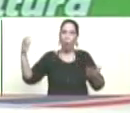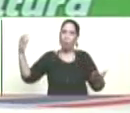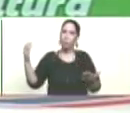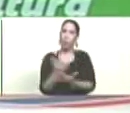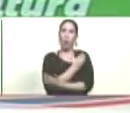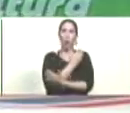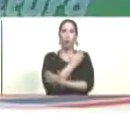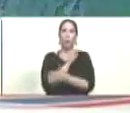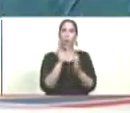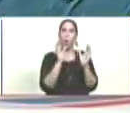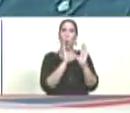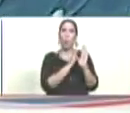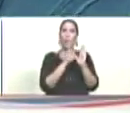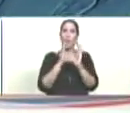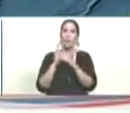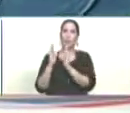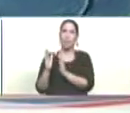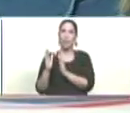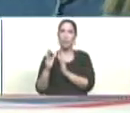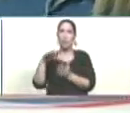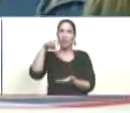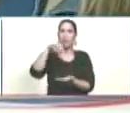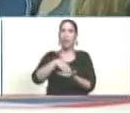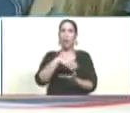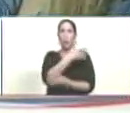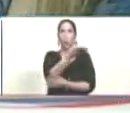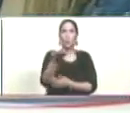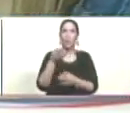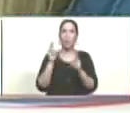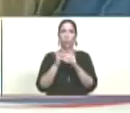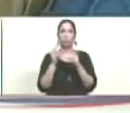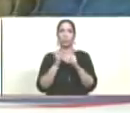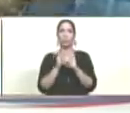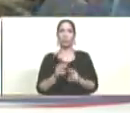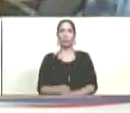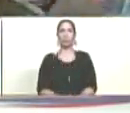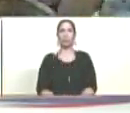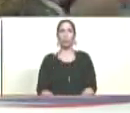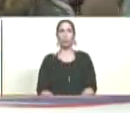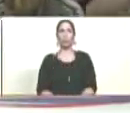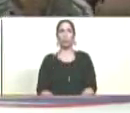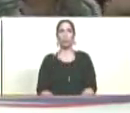organismos del Estado que ustedes conocen.